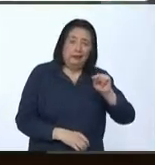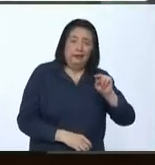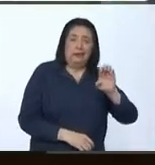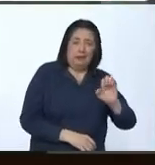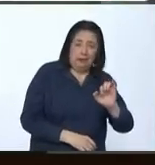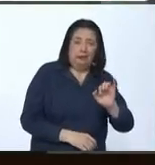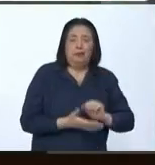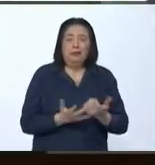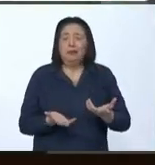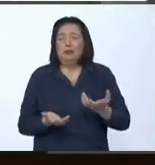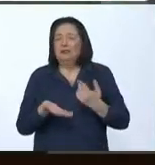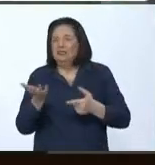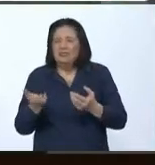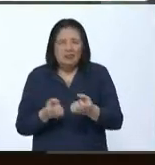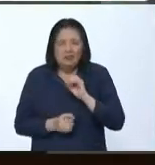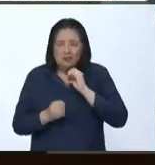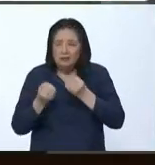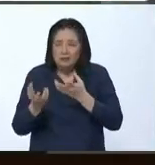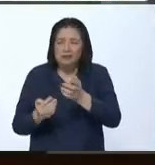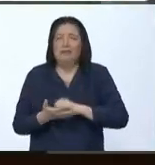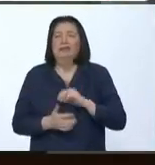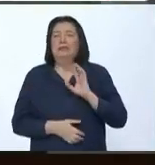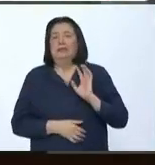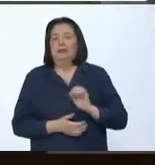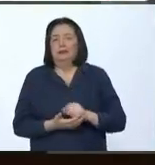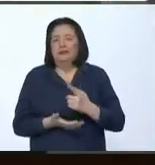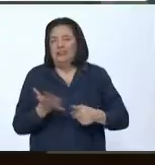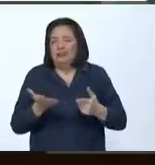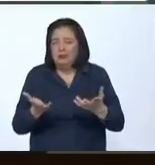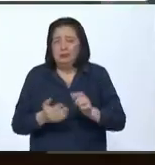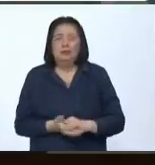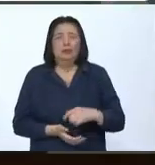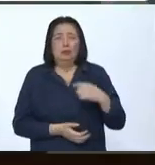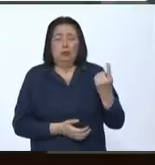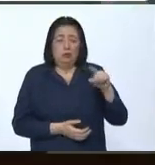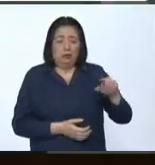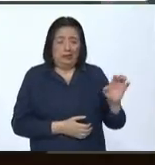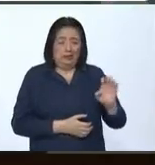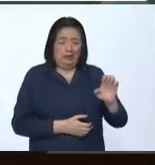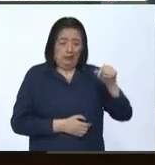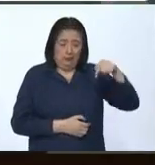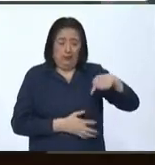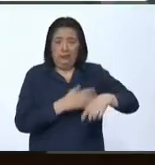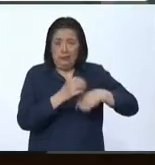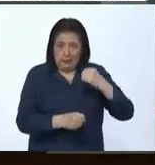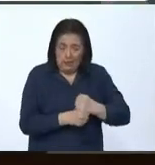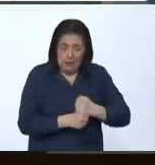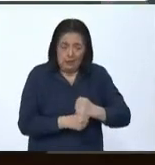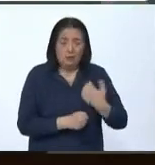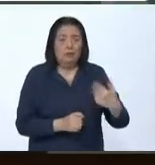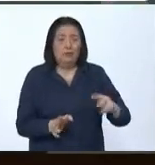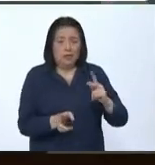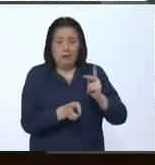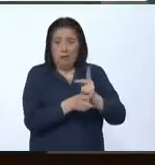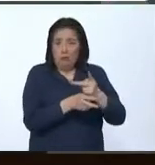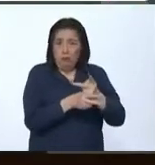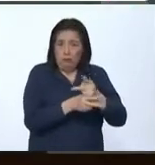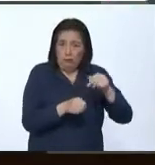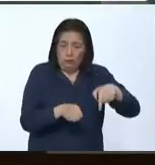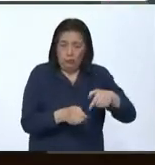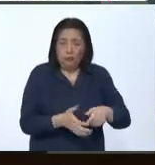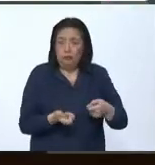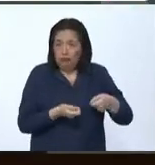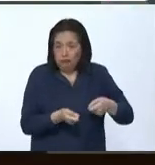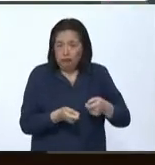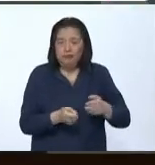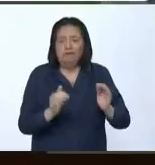Estadística e Informática ha determinado que solo en enero de este año la producción nacional